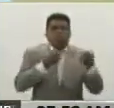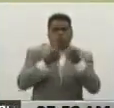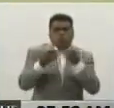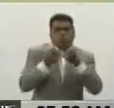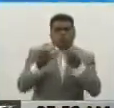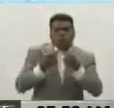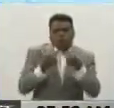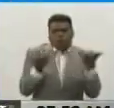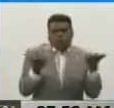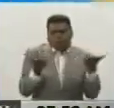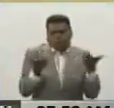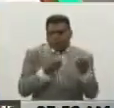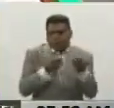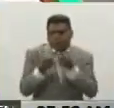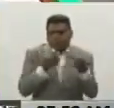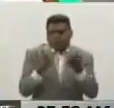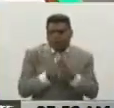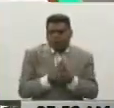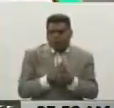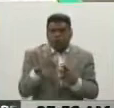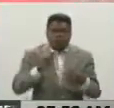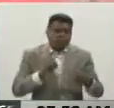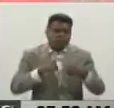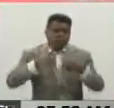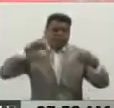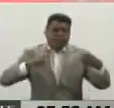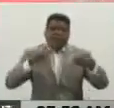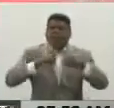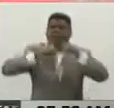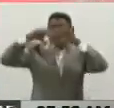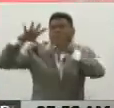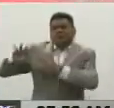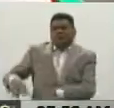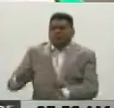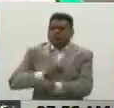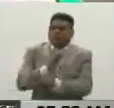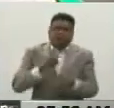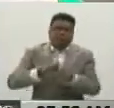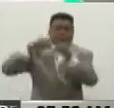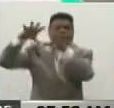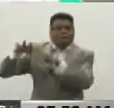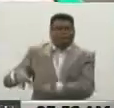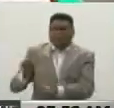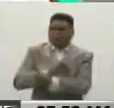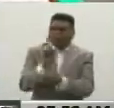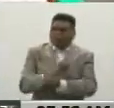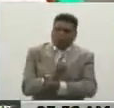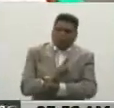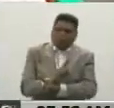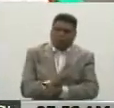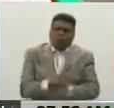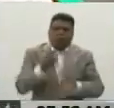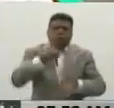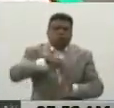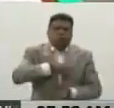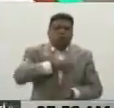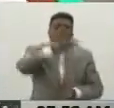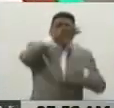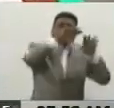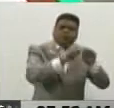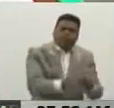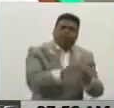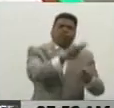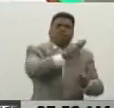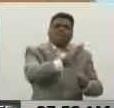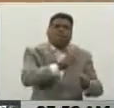tú decías, ¿no? Que es un pero mundo... igual tienes que abandonarlo, hay que siguiendo la batalla en ese espacio, ¿no? Jamás se abandona un espacio, todo lo contrario, hemos tomado sus armas y las hemos usado en su